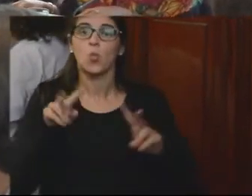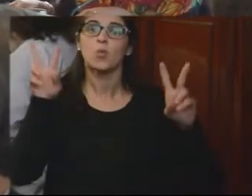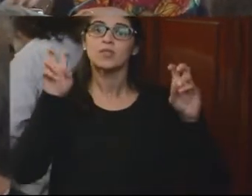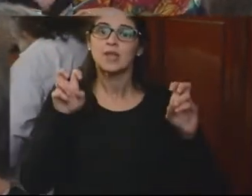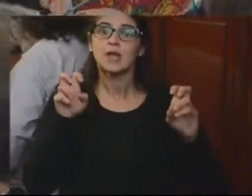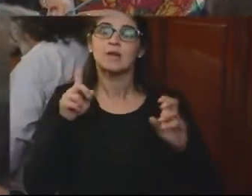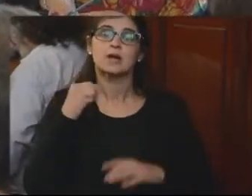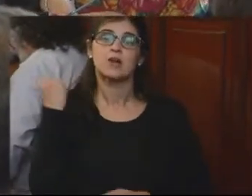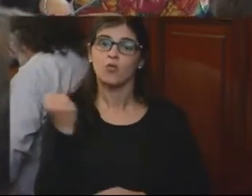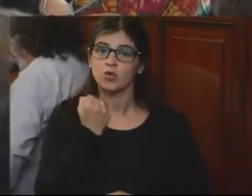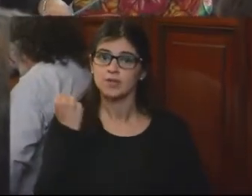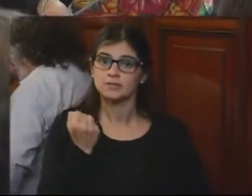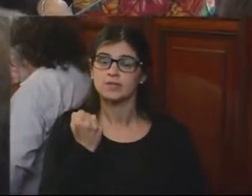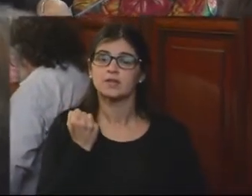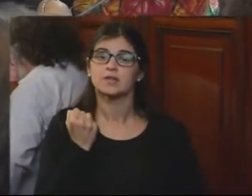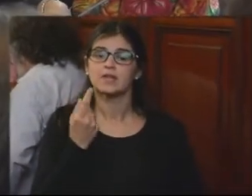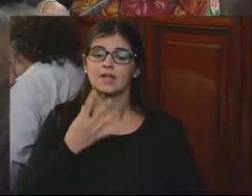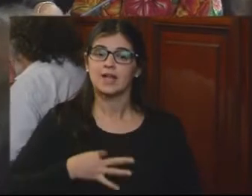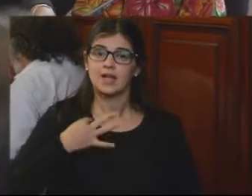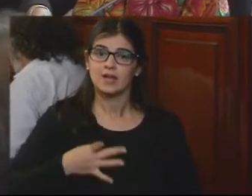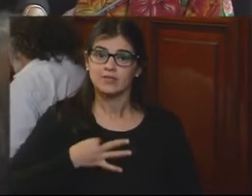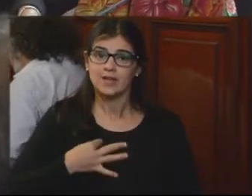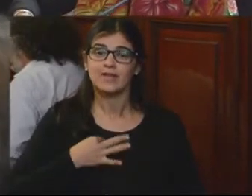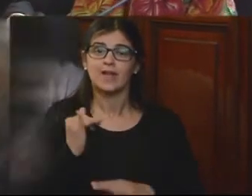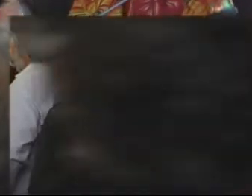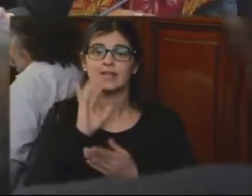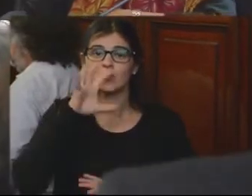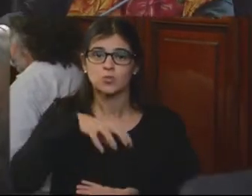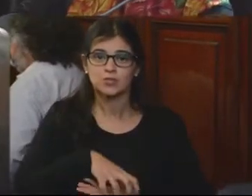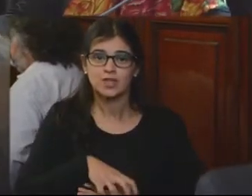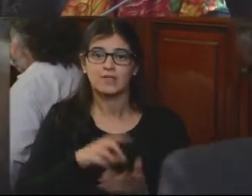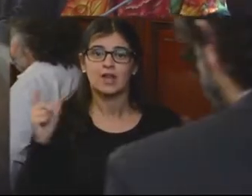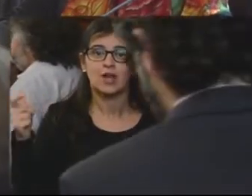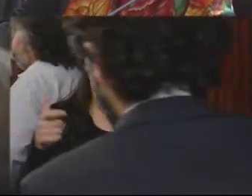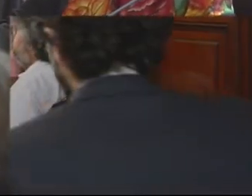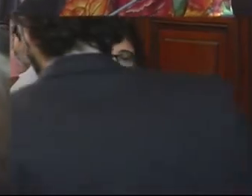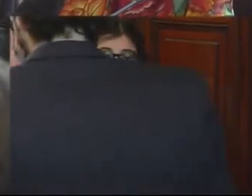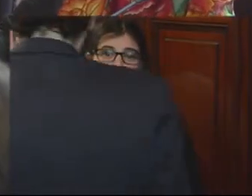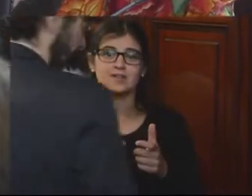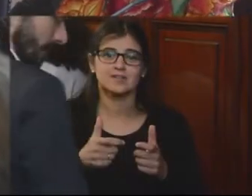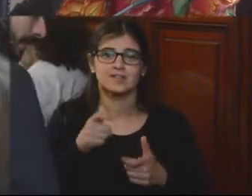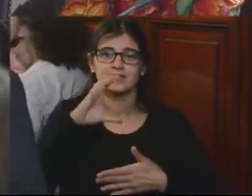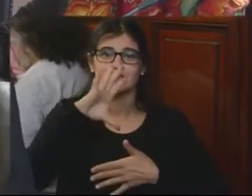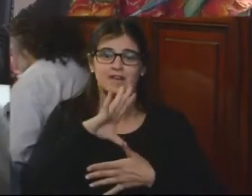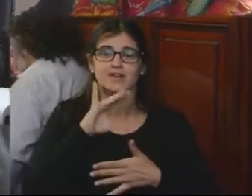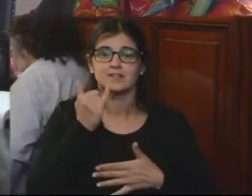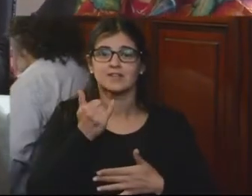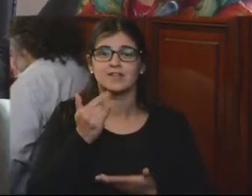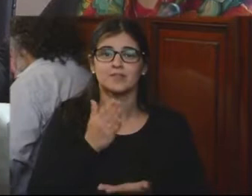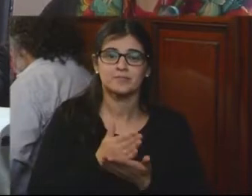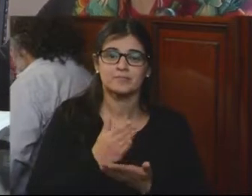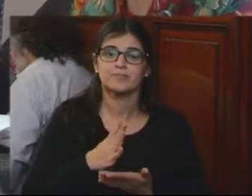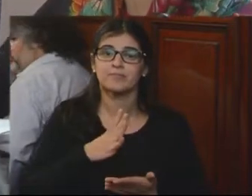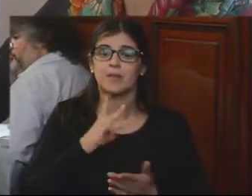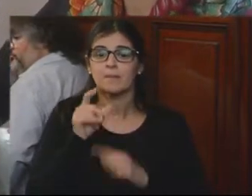fundamental en la vida institucional de la comisión interamericana de derechos humanos y su relación con